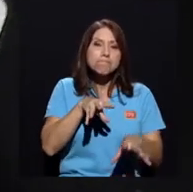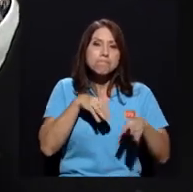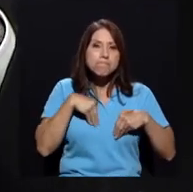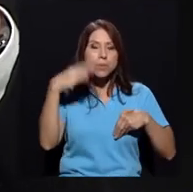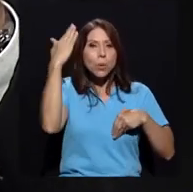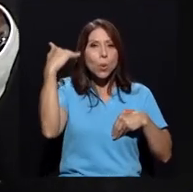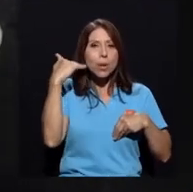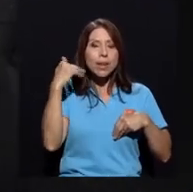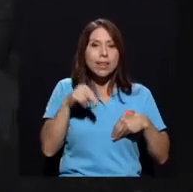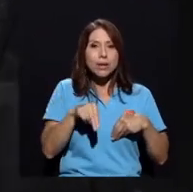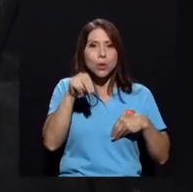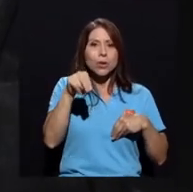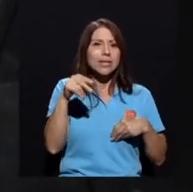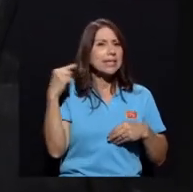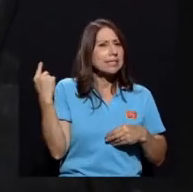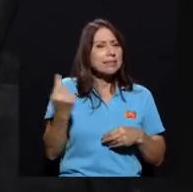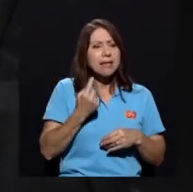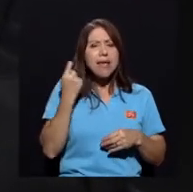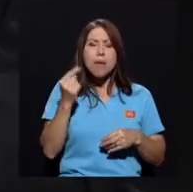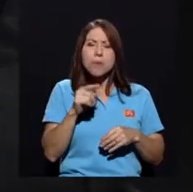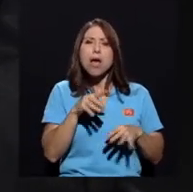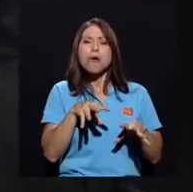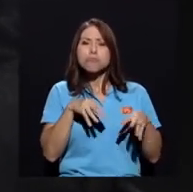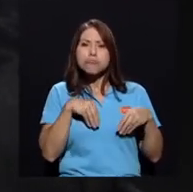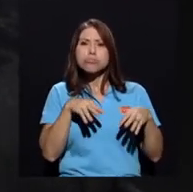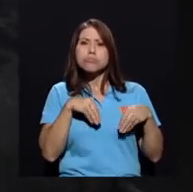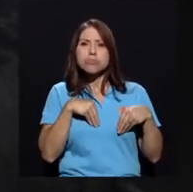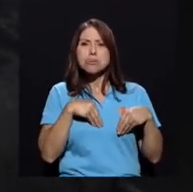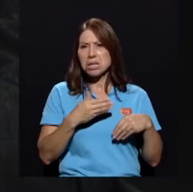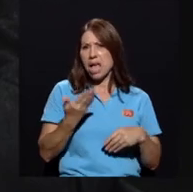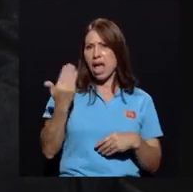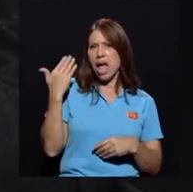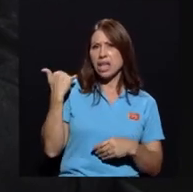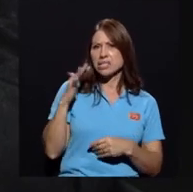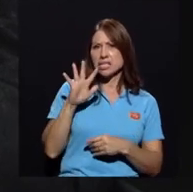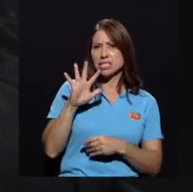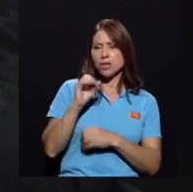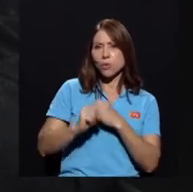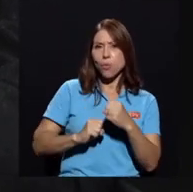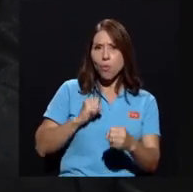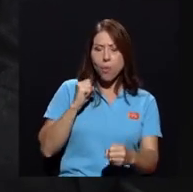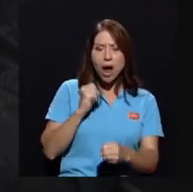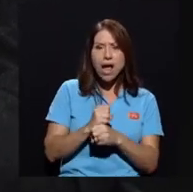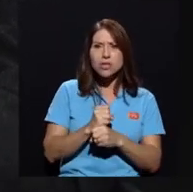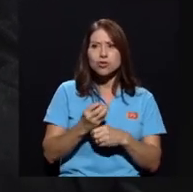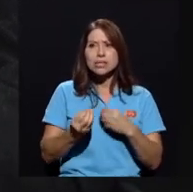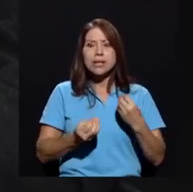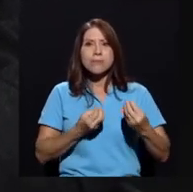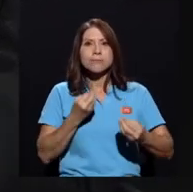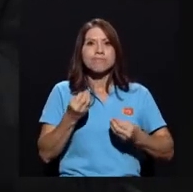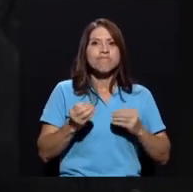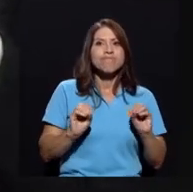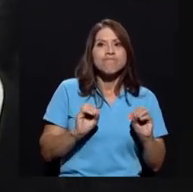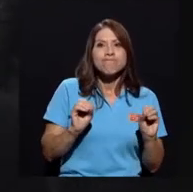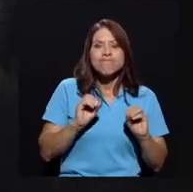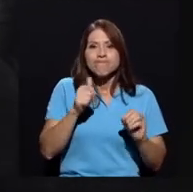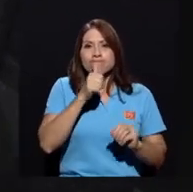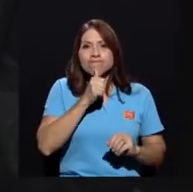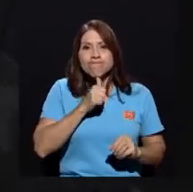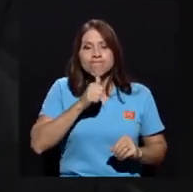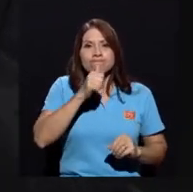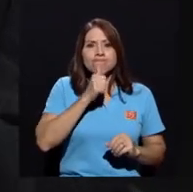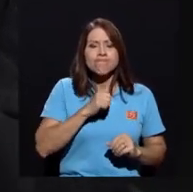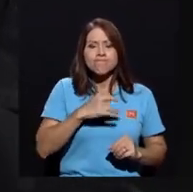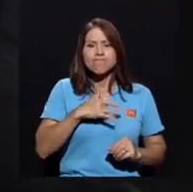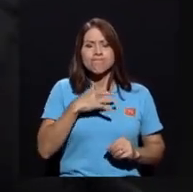norte, siempre los han sostenido, está desde hace unos 5 años con una gran impaciencia y con un gran disgusto. Prueba